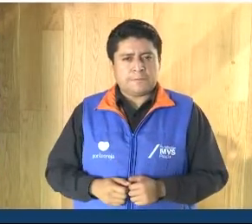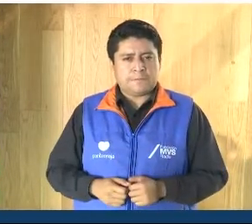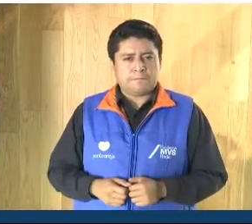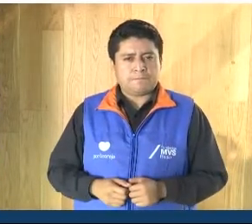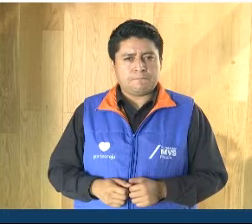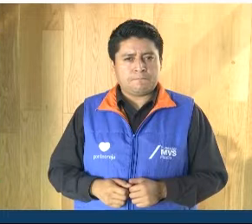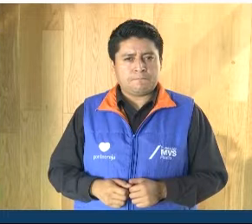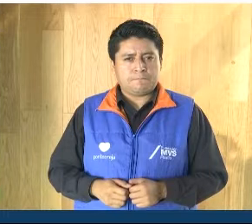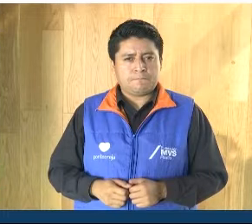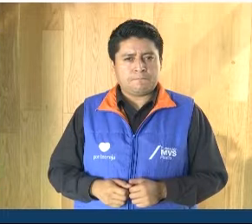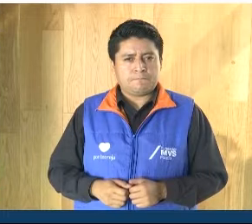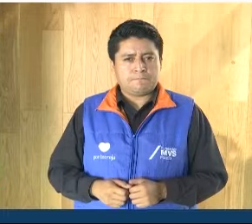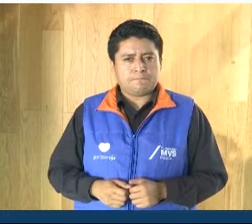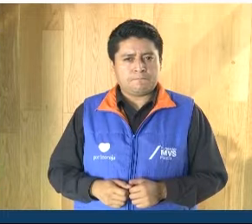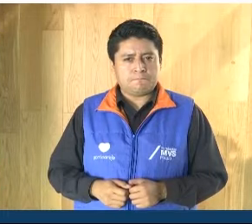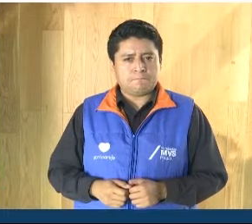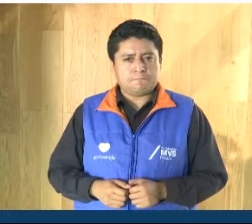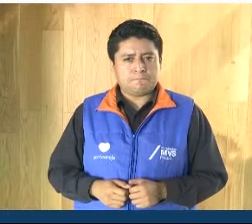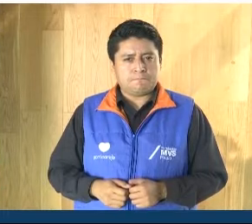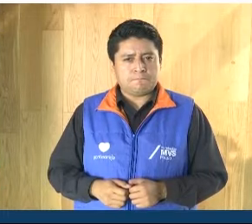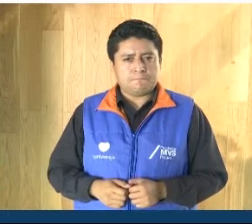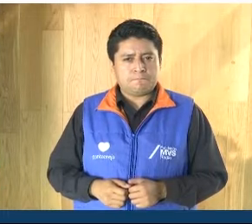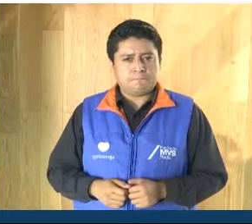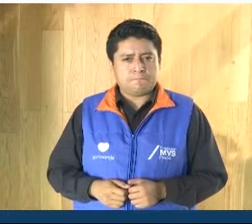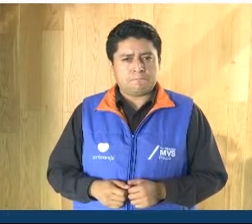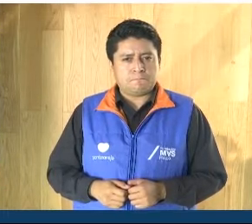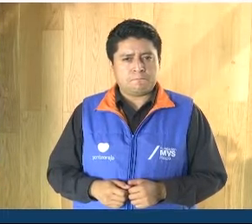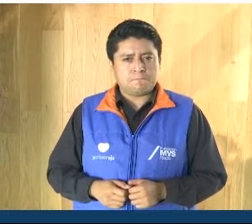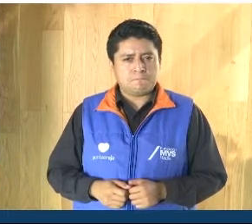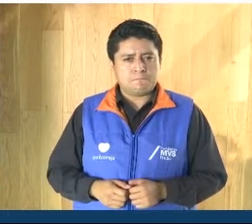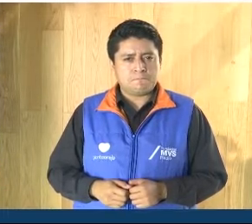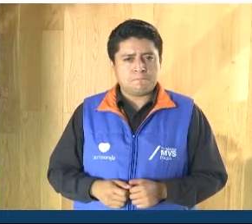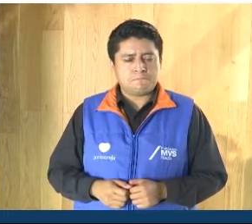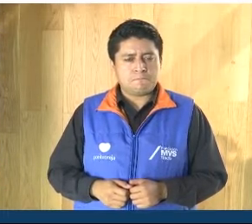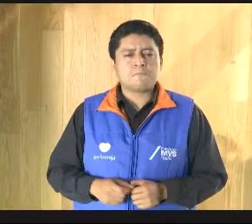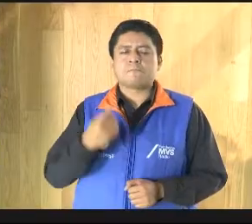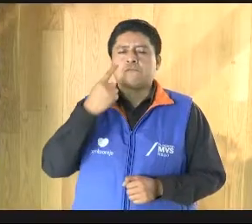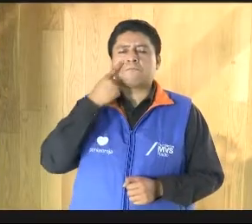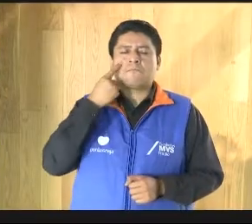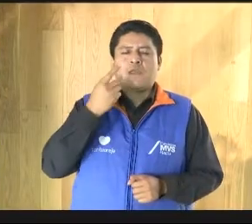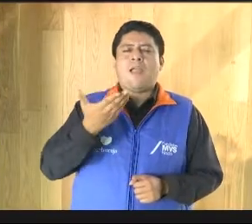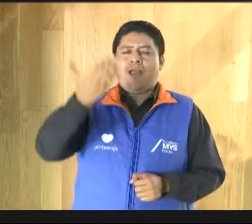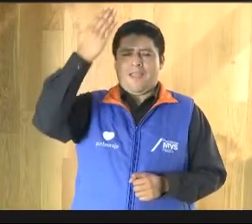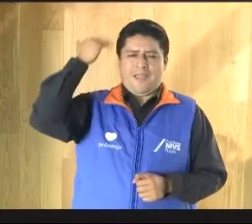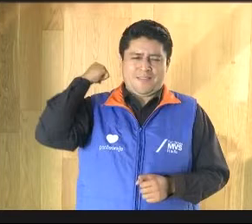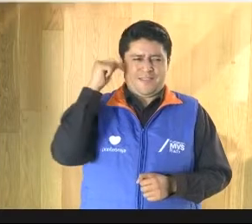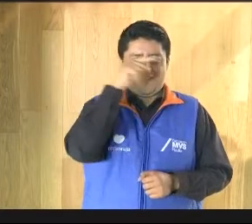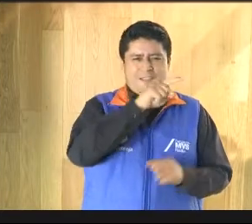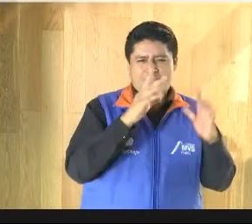Tenemos un acuerdo de París que fue desde luego un histórico incremento de temperatura.